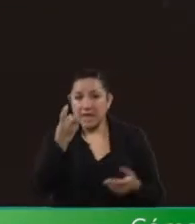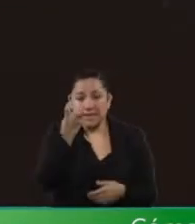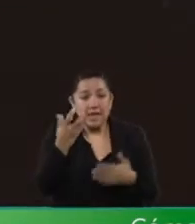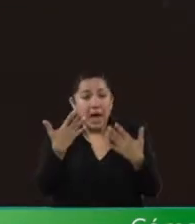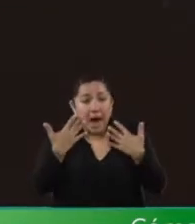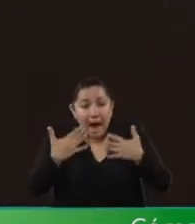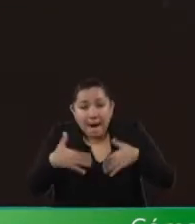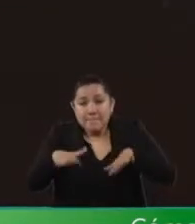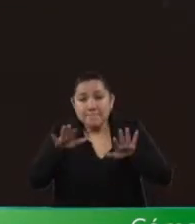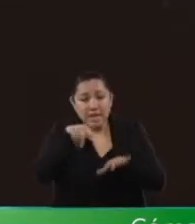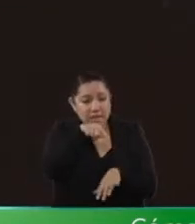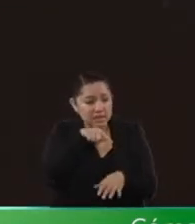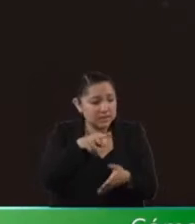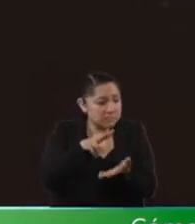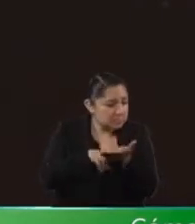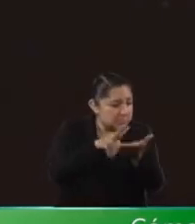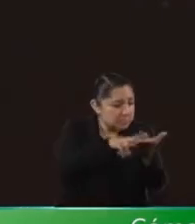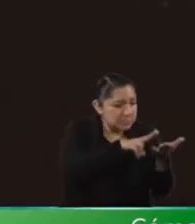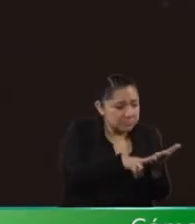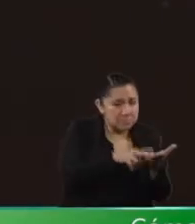las inercias del pasado.